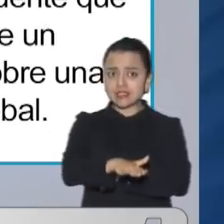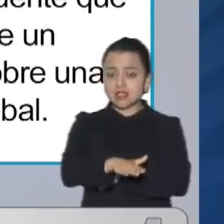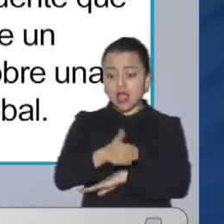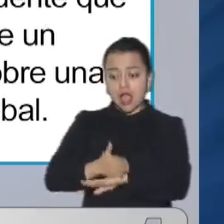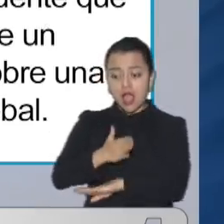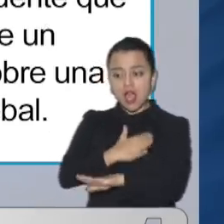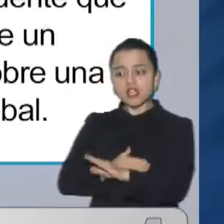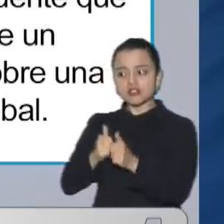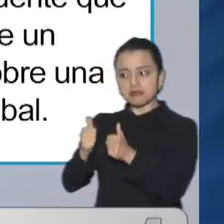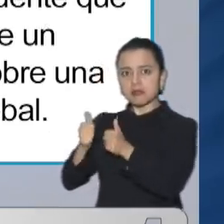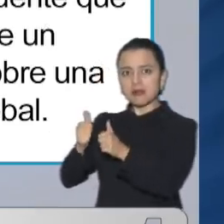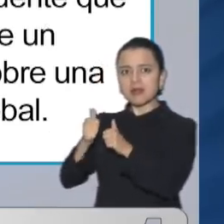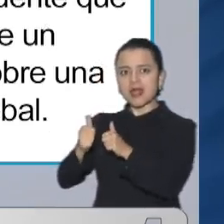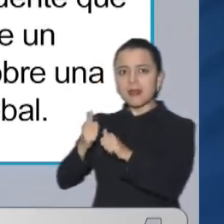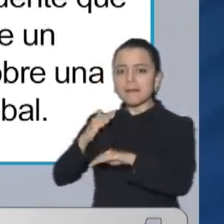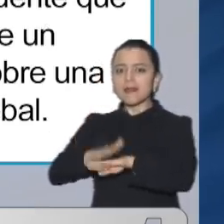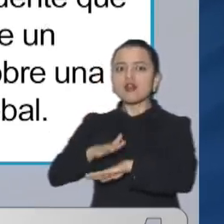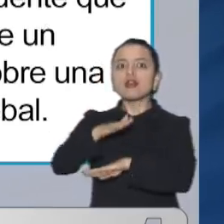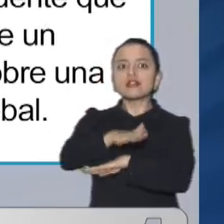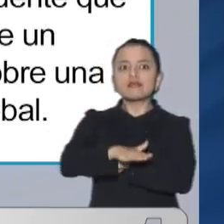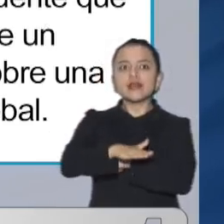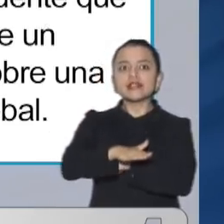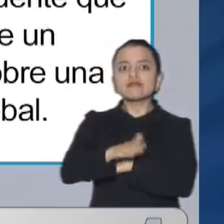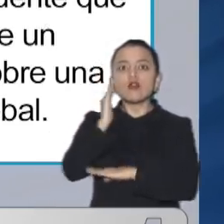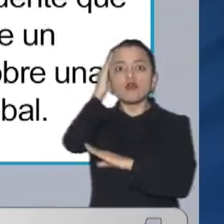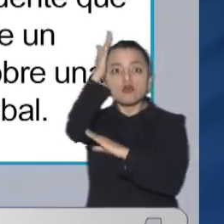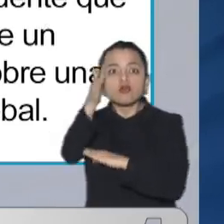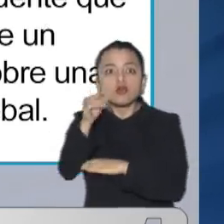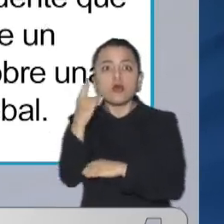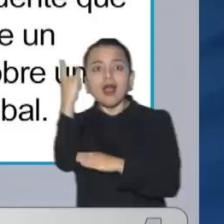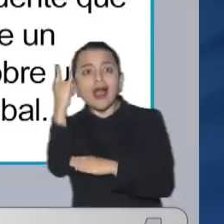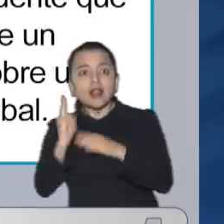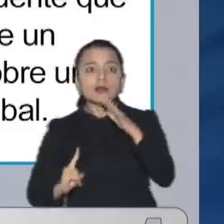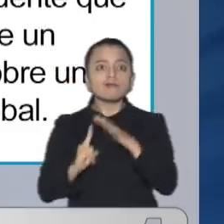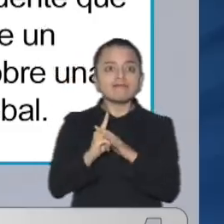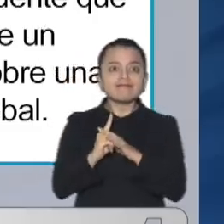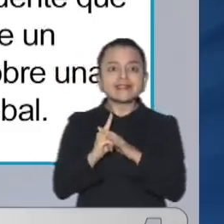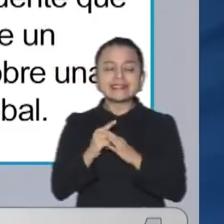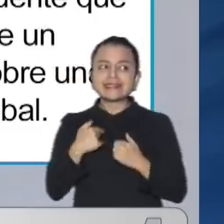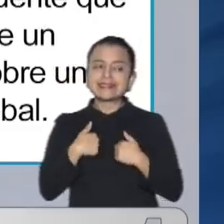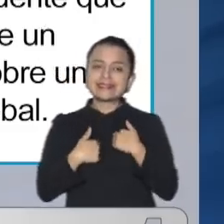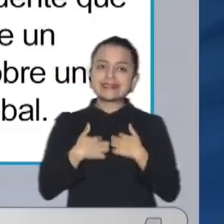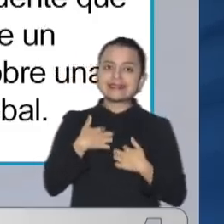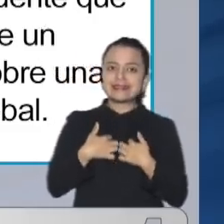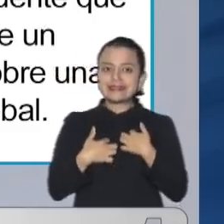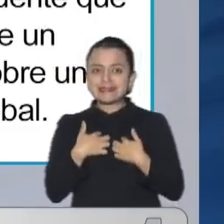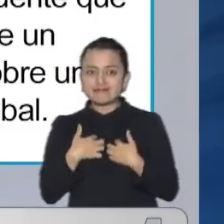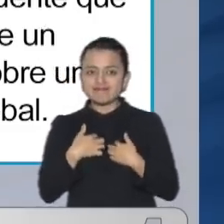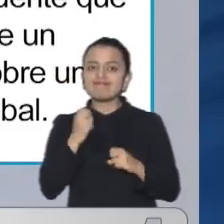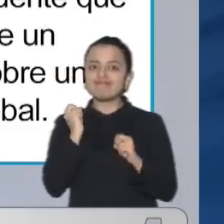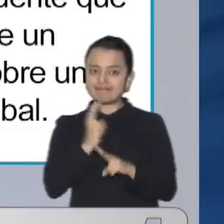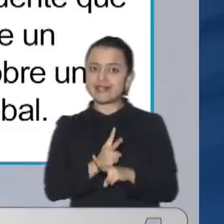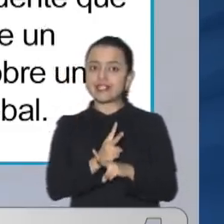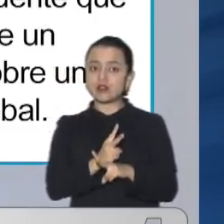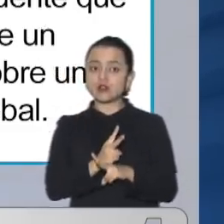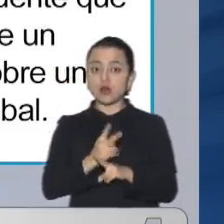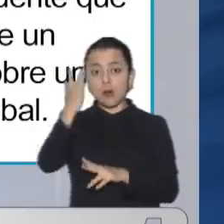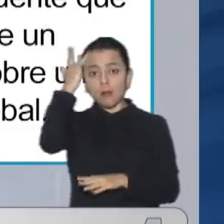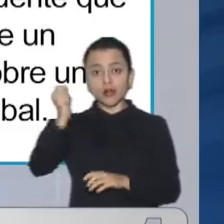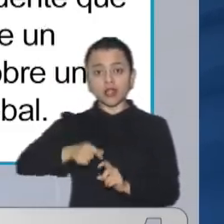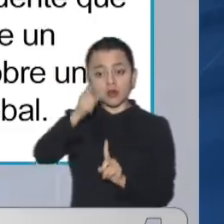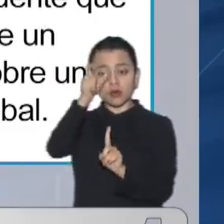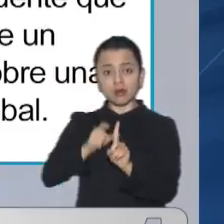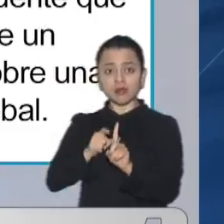de clarificación, redención y aprendizaje y establecen un precedente que siento que es peligroso, el poder que un individuo o